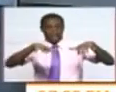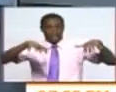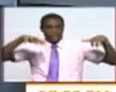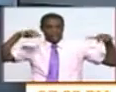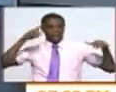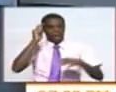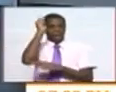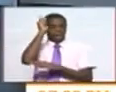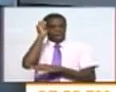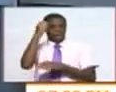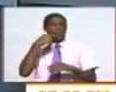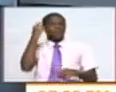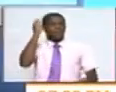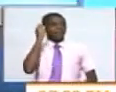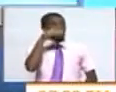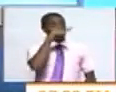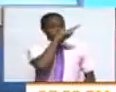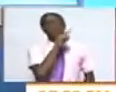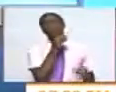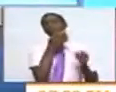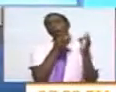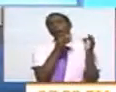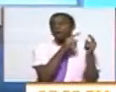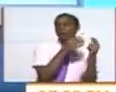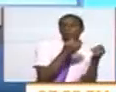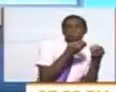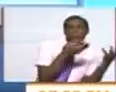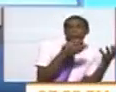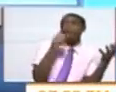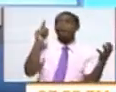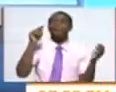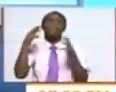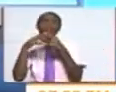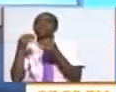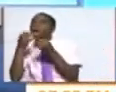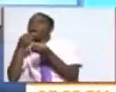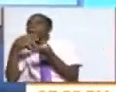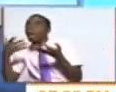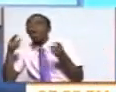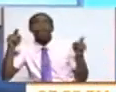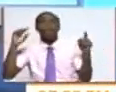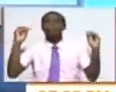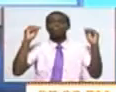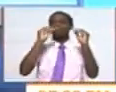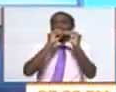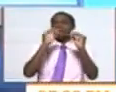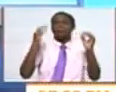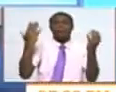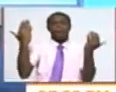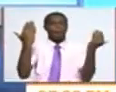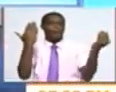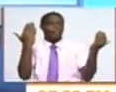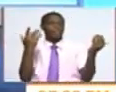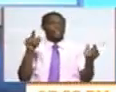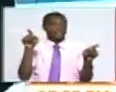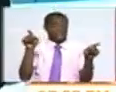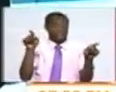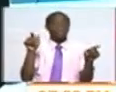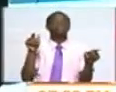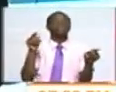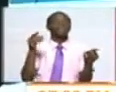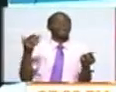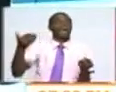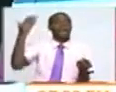muy parecidas a las declaraciones de los Estados Unidos y muy parecidas ambas declaraciones a las que se han hecho antes de